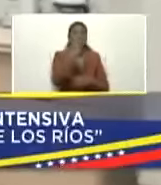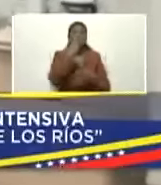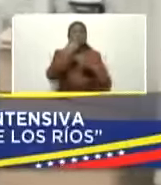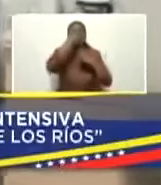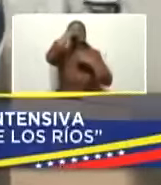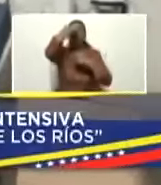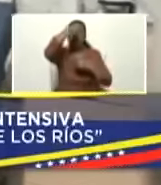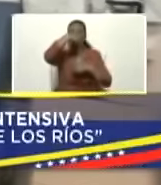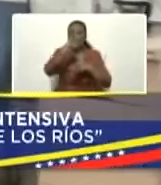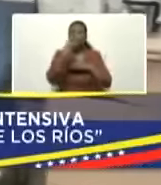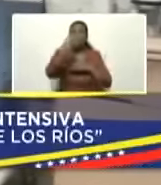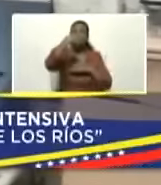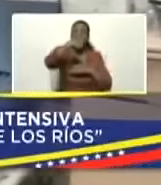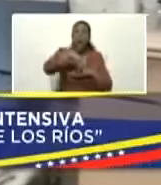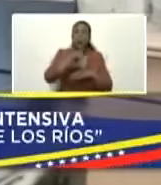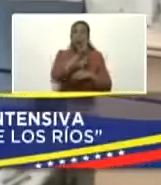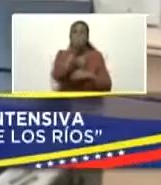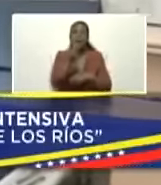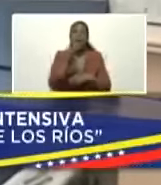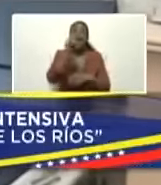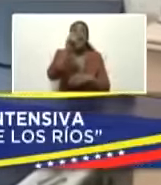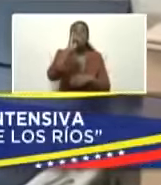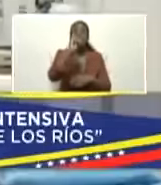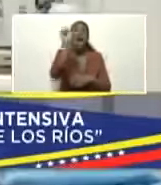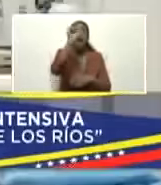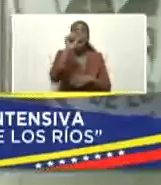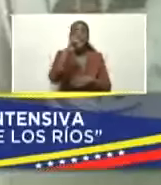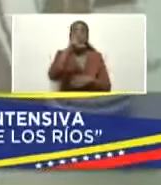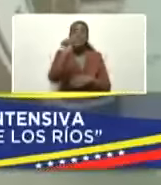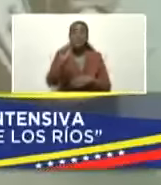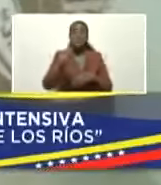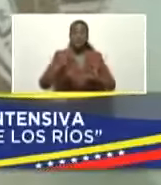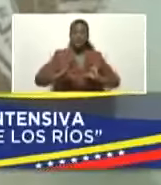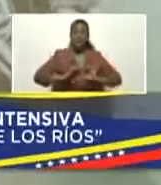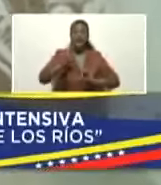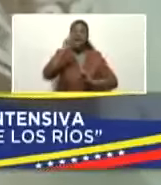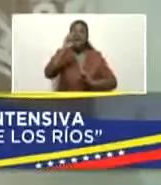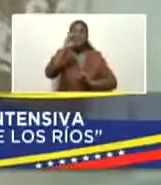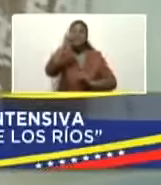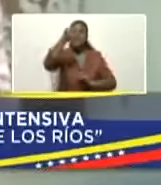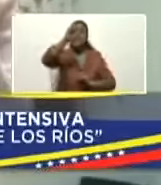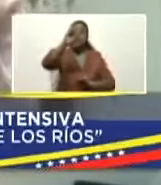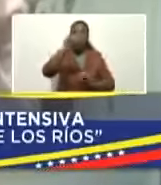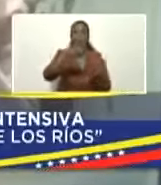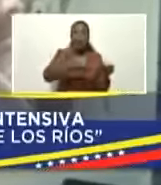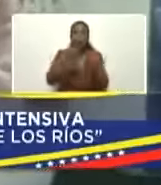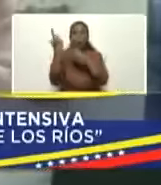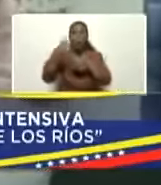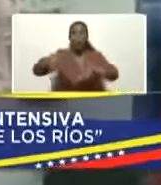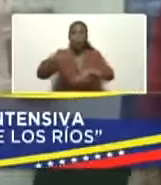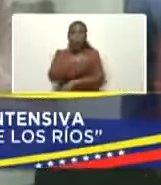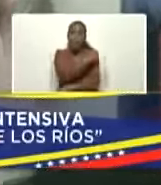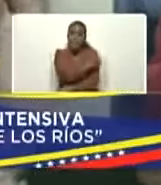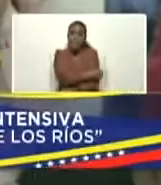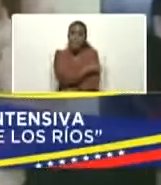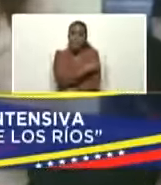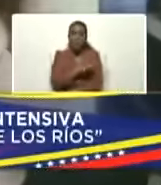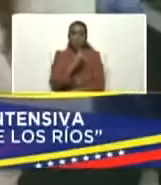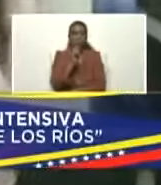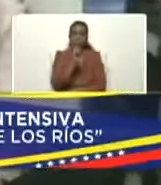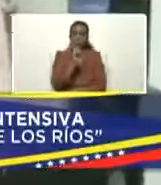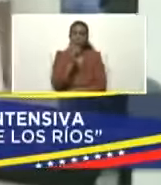sino que adicionalmente con la unidad de diálisis para que nuestro paciente no sea trasladado a otro servicio. Va a contar